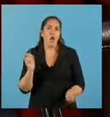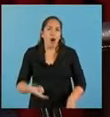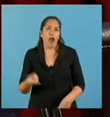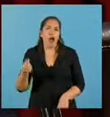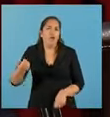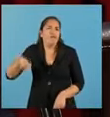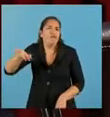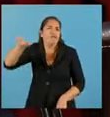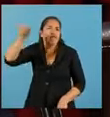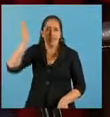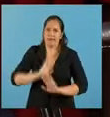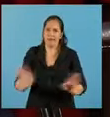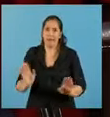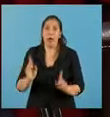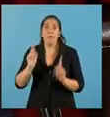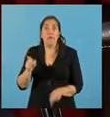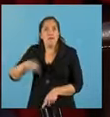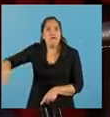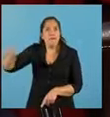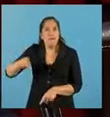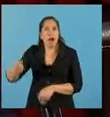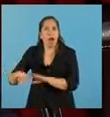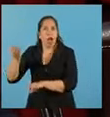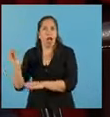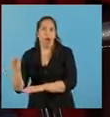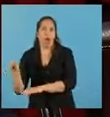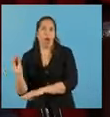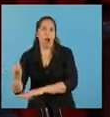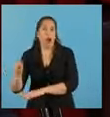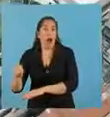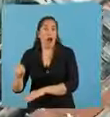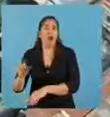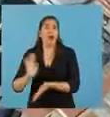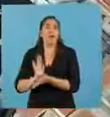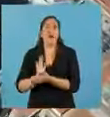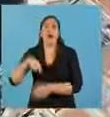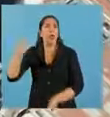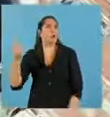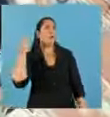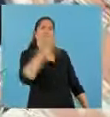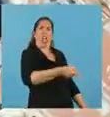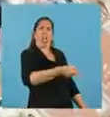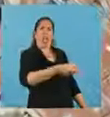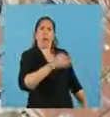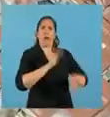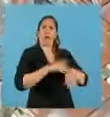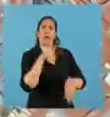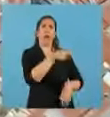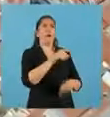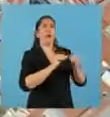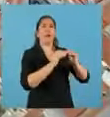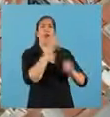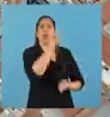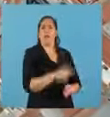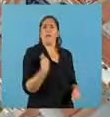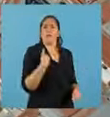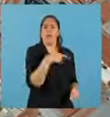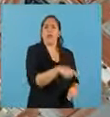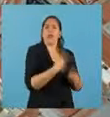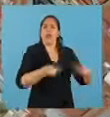veces son los cultores de esas prácticas los primeros en levantar el dedo acusador y señalar problemas de un país donde